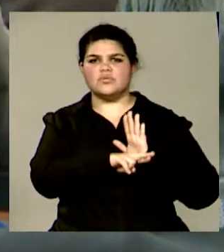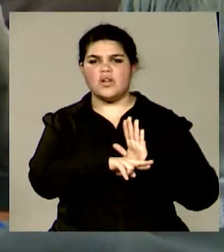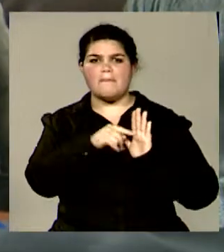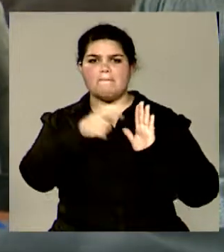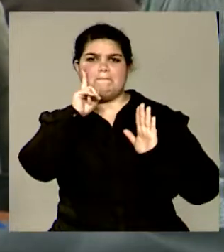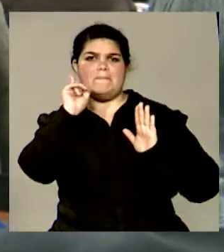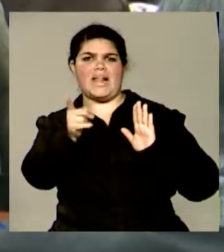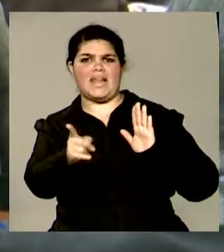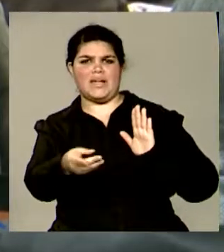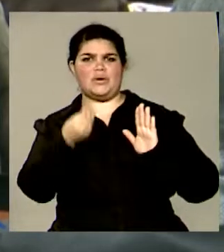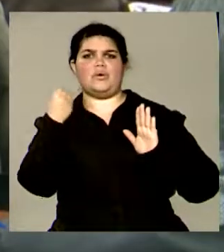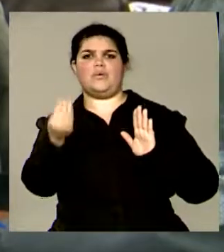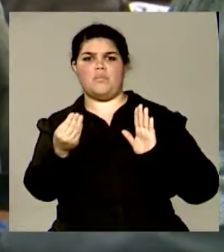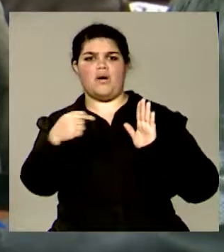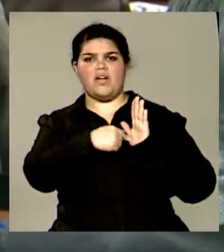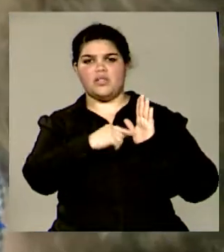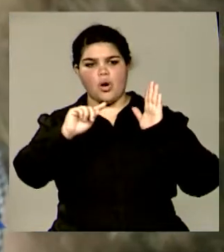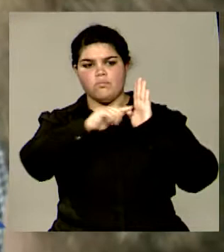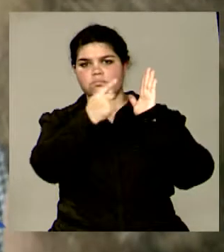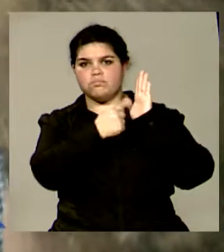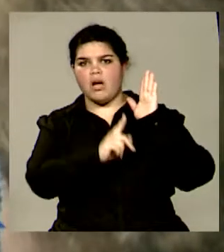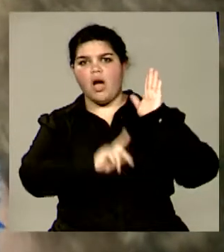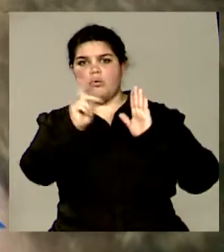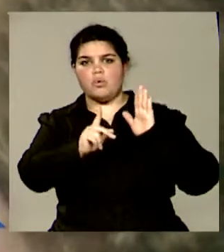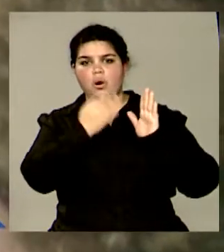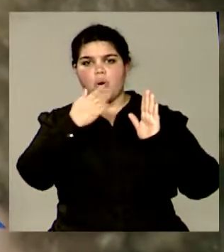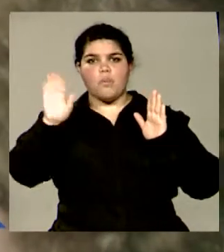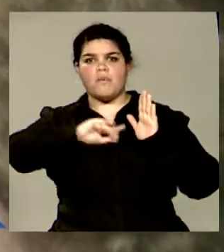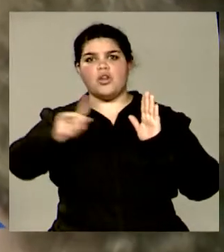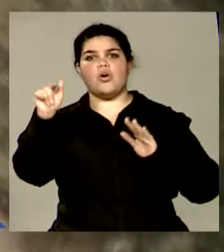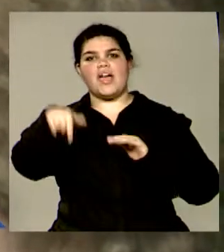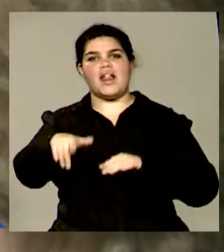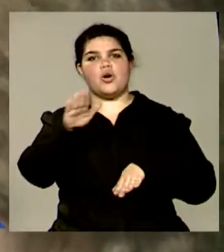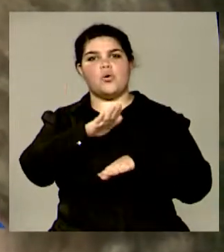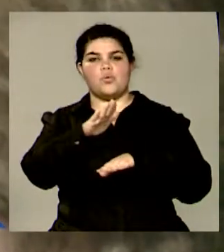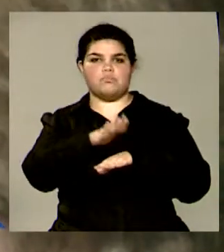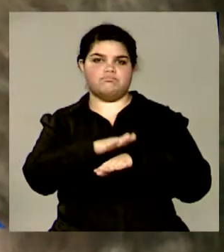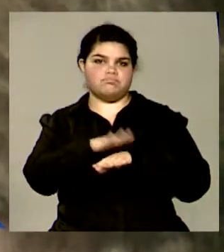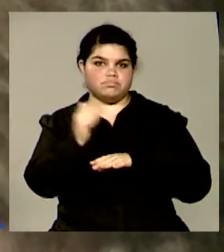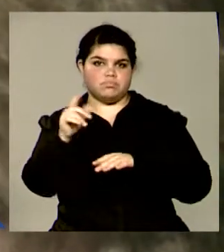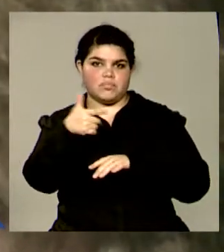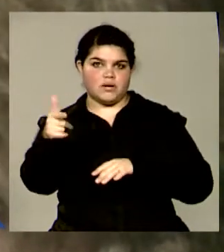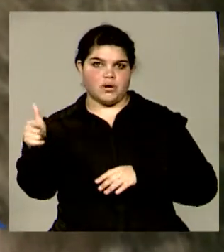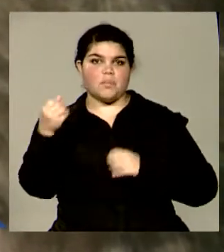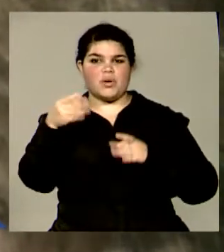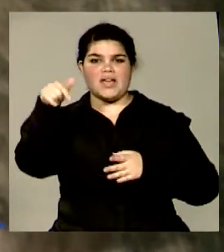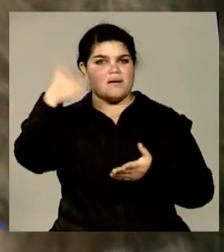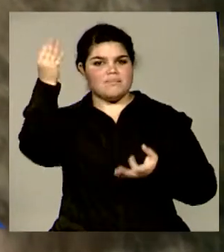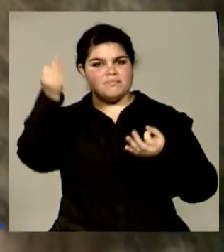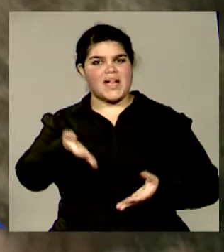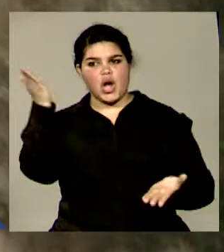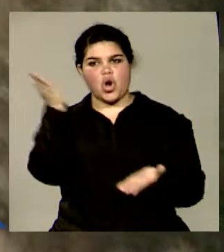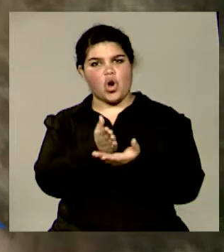institucional porque dice que vulnera, entre otros aspectos, el principio de inocencia, porque todavía no existe una condena firme